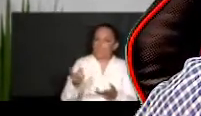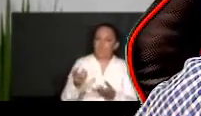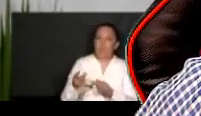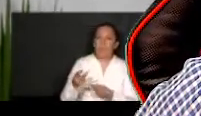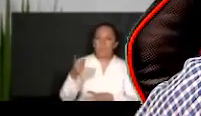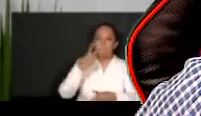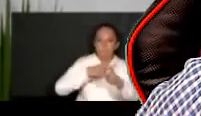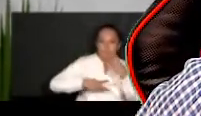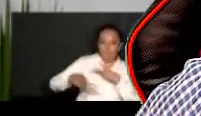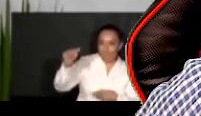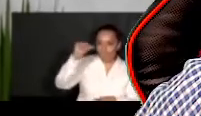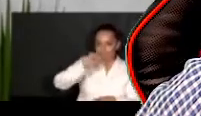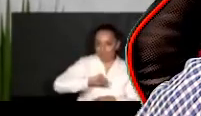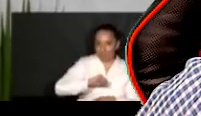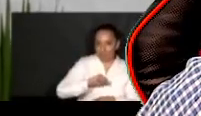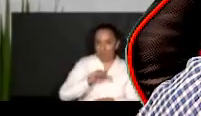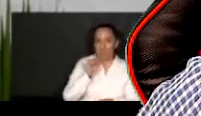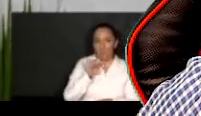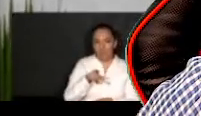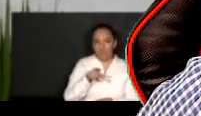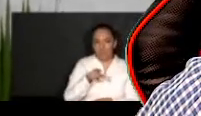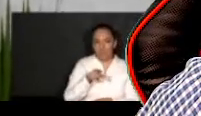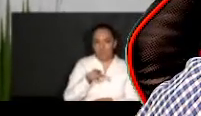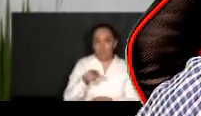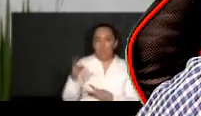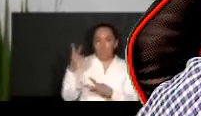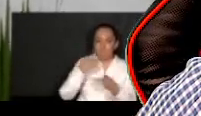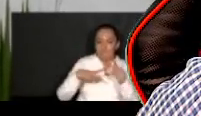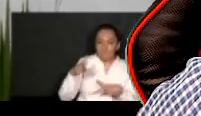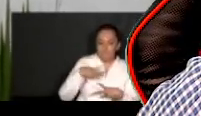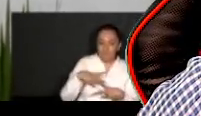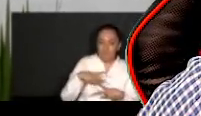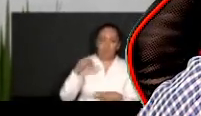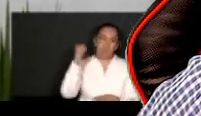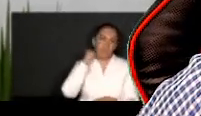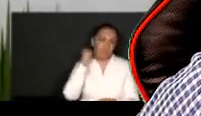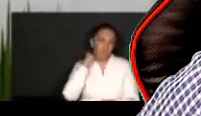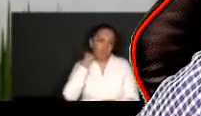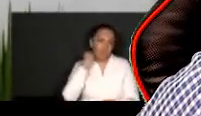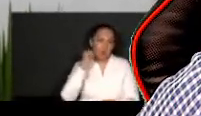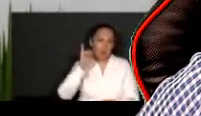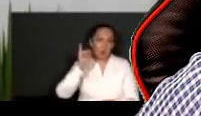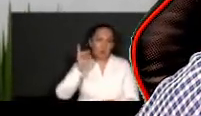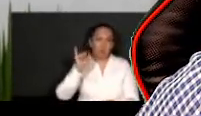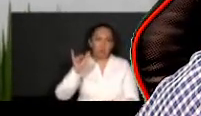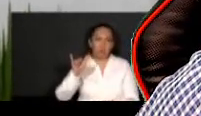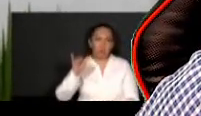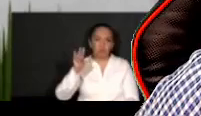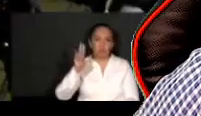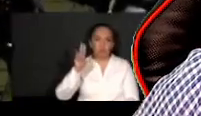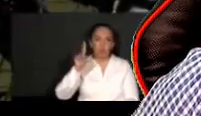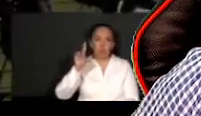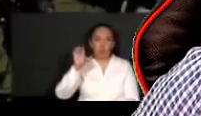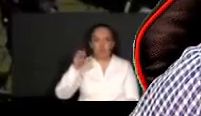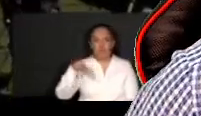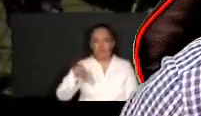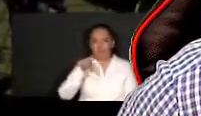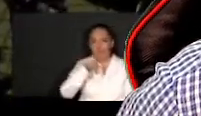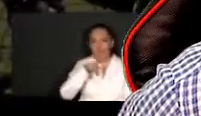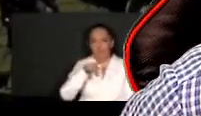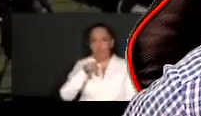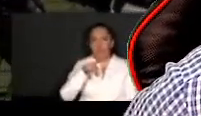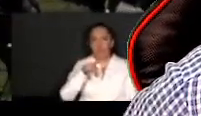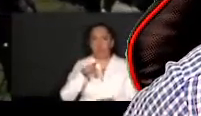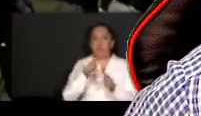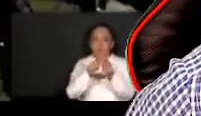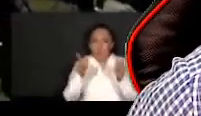noche. Y nos acompaña el senador Julen Rementería, coordinador de la Bancada de Acción Nacional en el Senado de la